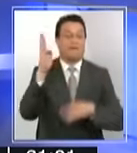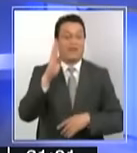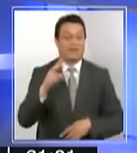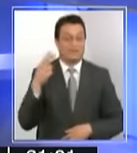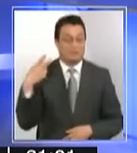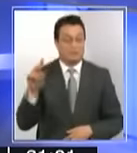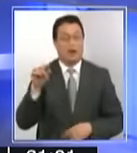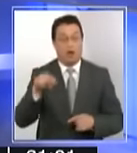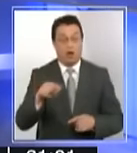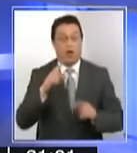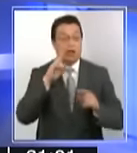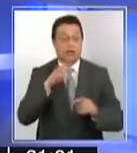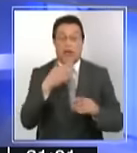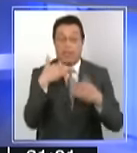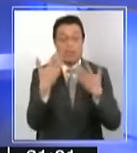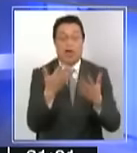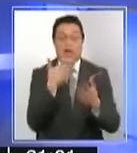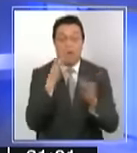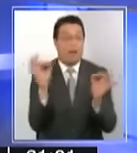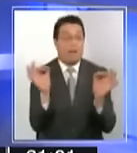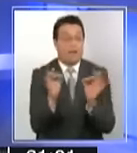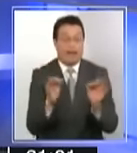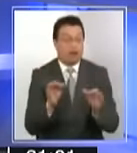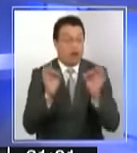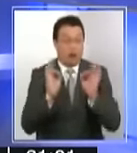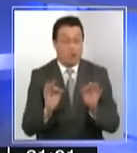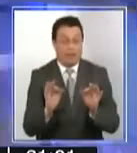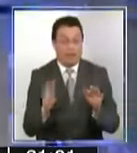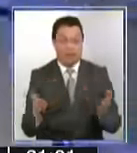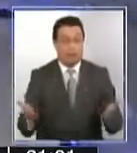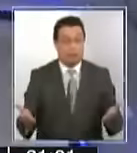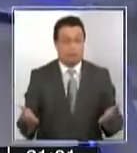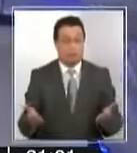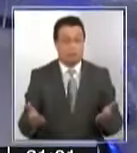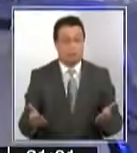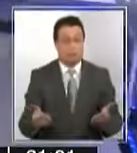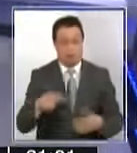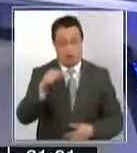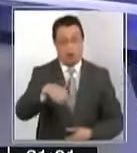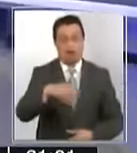sigue sin dar explicaciones completas y razonables. Hoy, en CNN Prime.